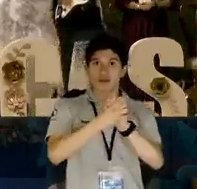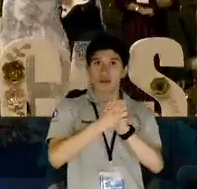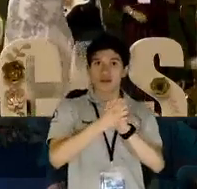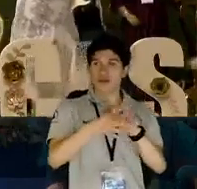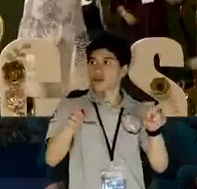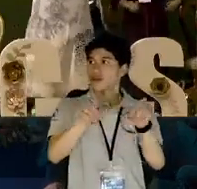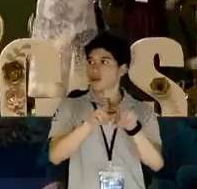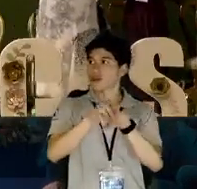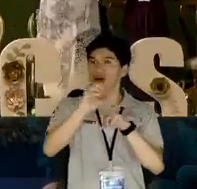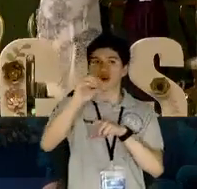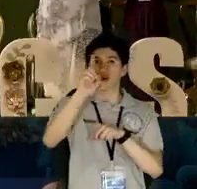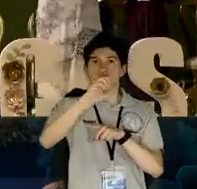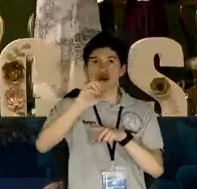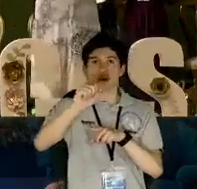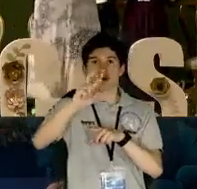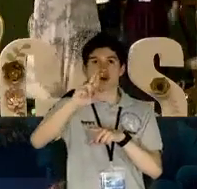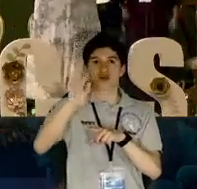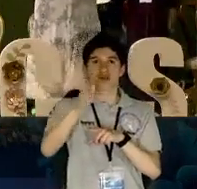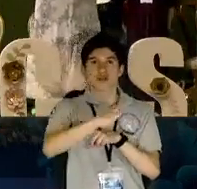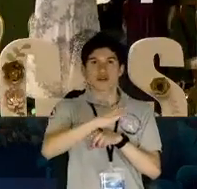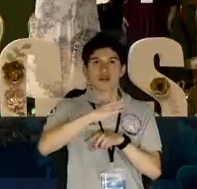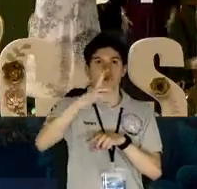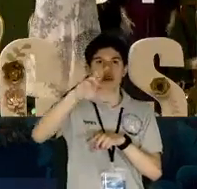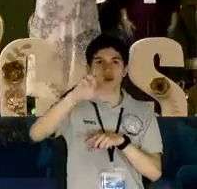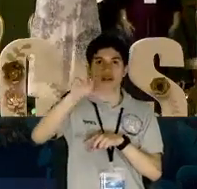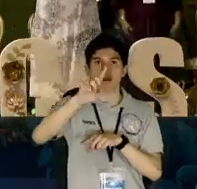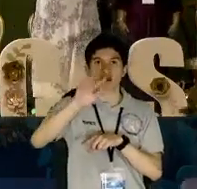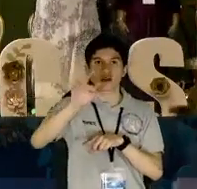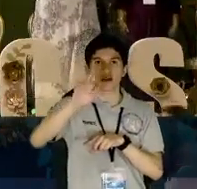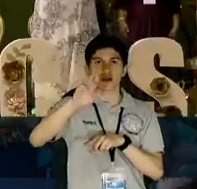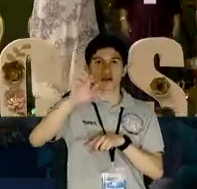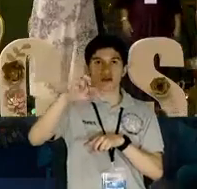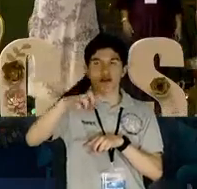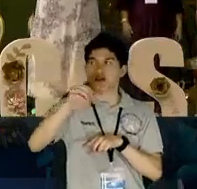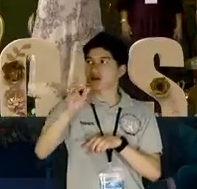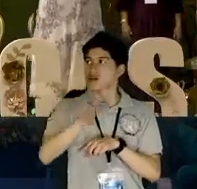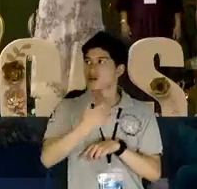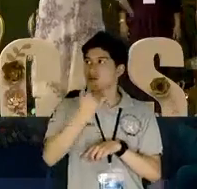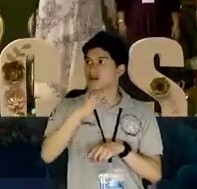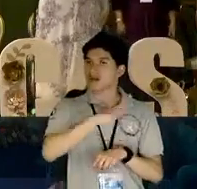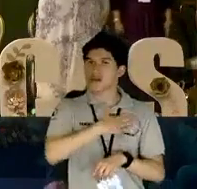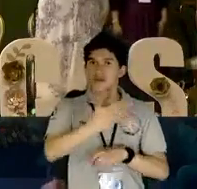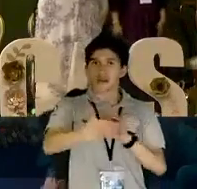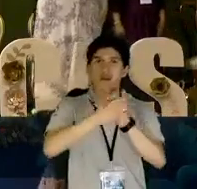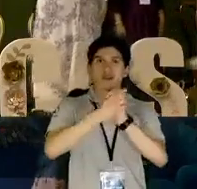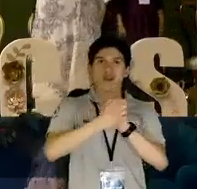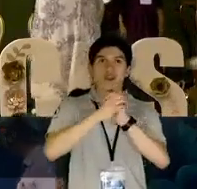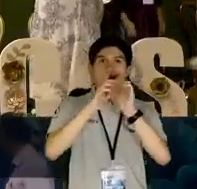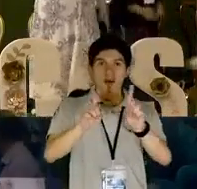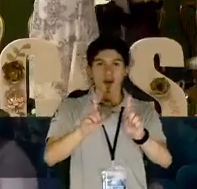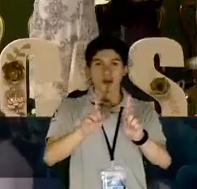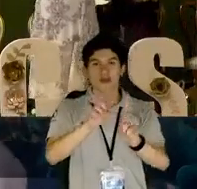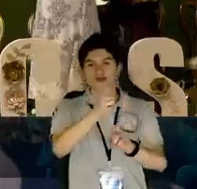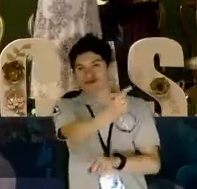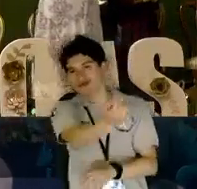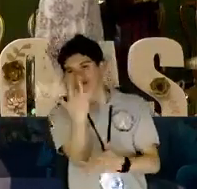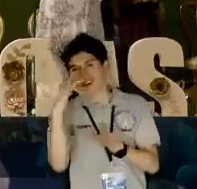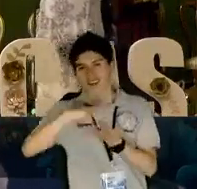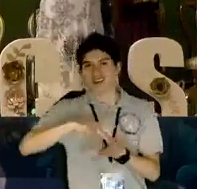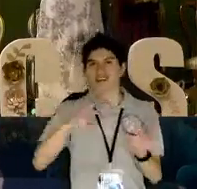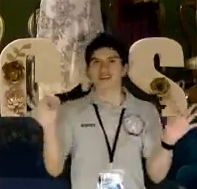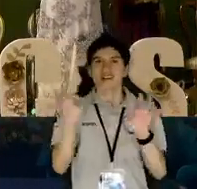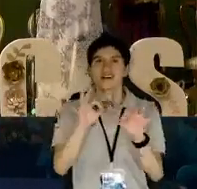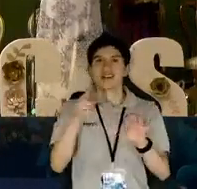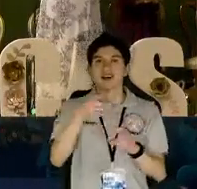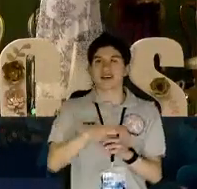Restrepo. Yo ya lo había saludado, cierto que sí, ustedes son testigos, pero era que él no había llegado. El